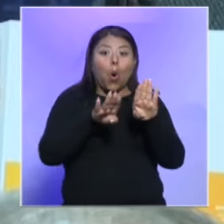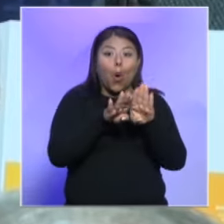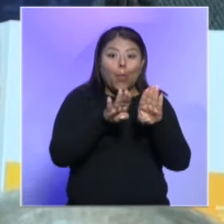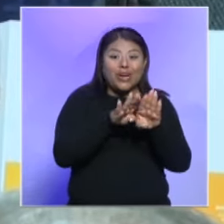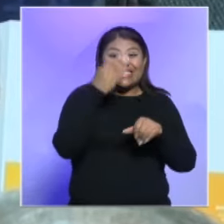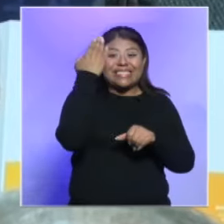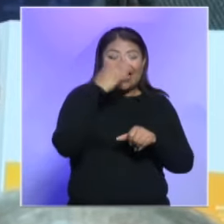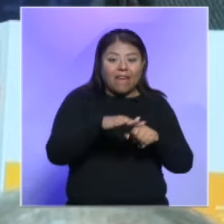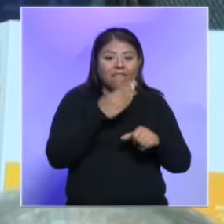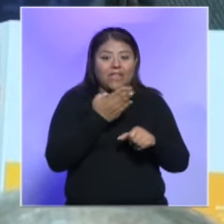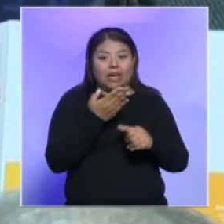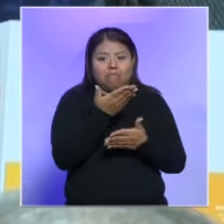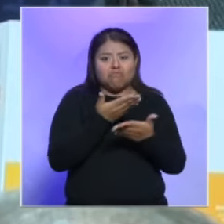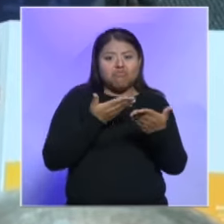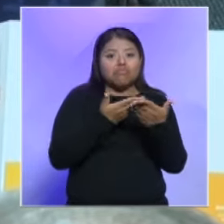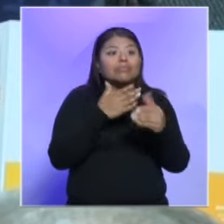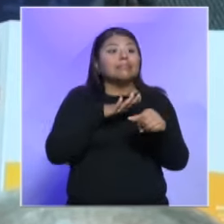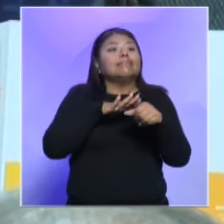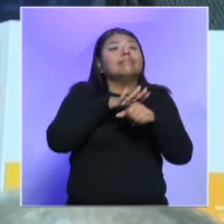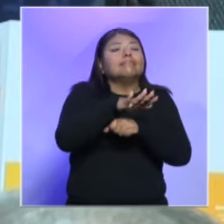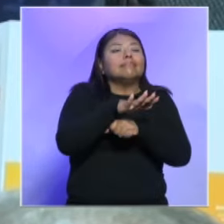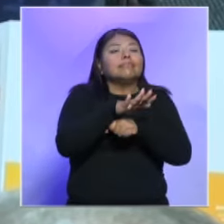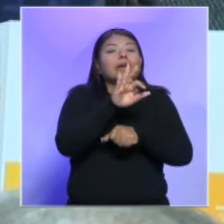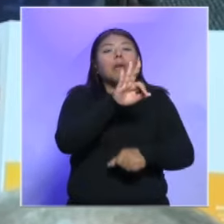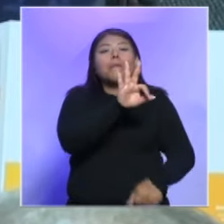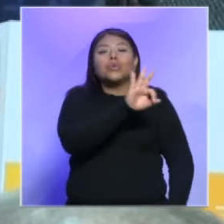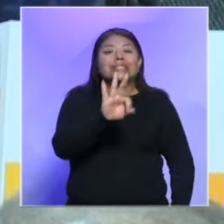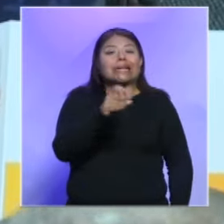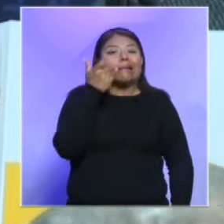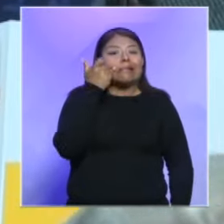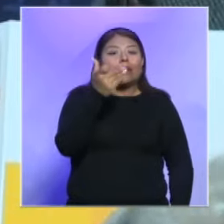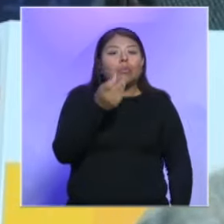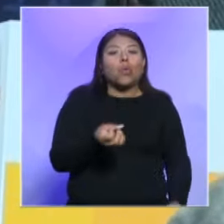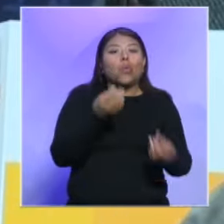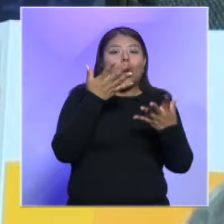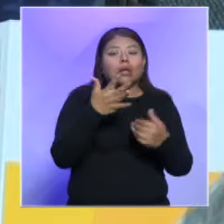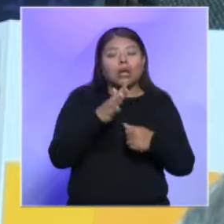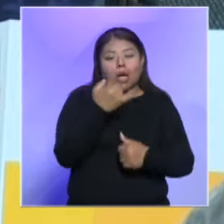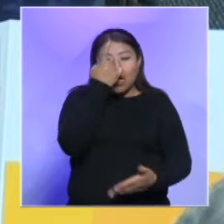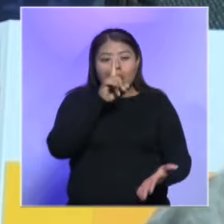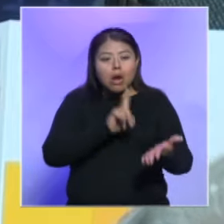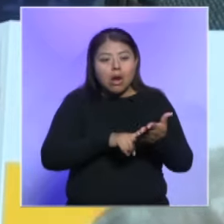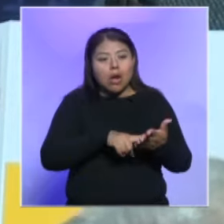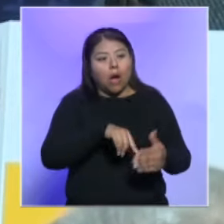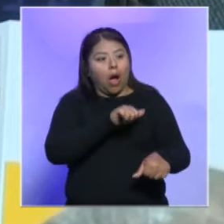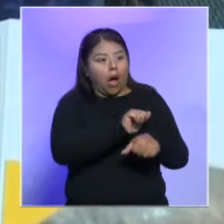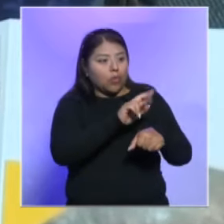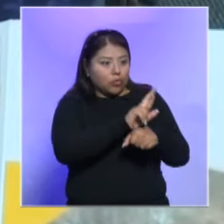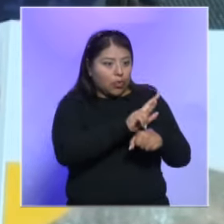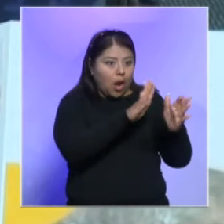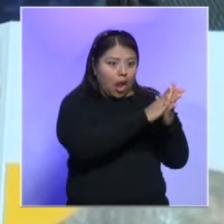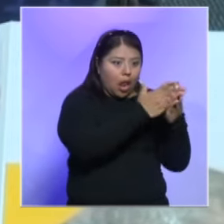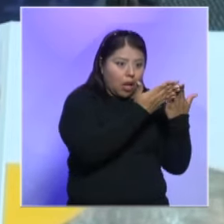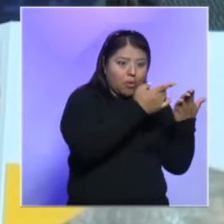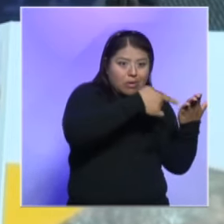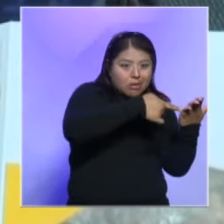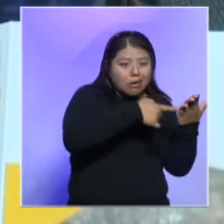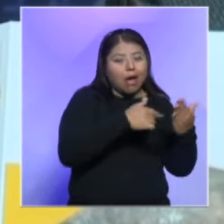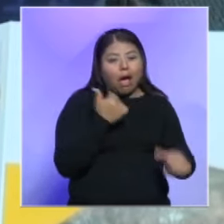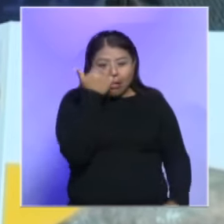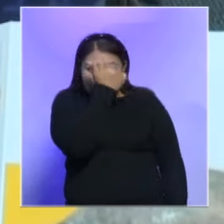porcentajes de apoyo ciudadano que se debe recabar. Creo que Enrique hace este análisis muy, muy importante, en donde nos señala, por